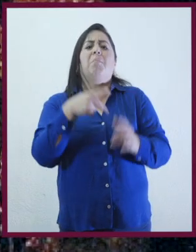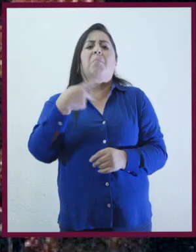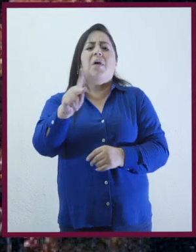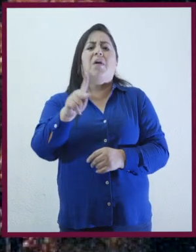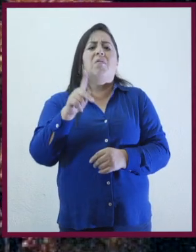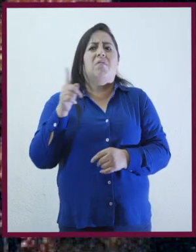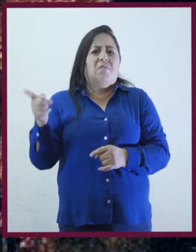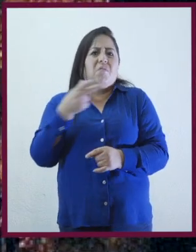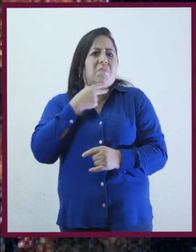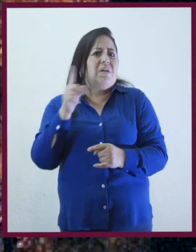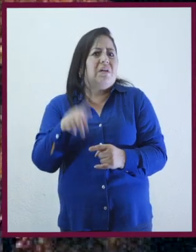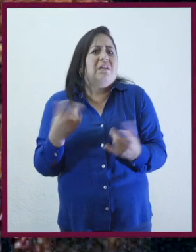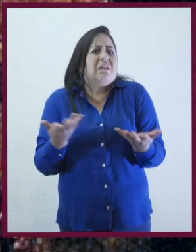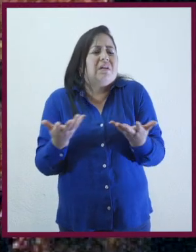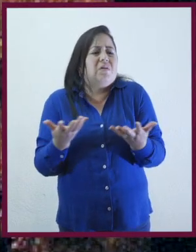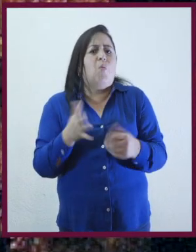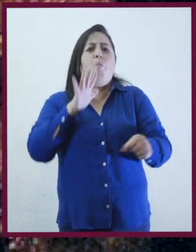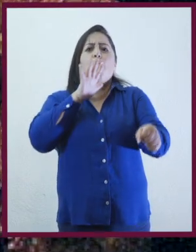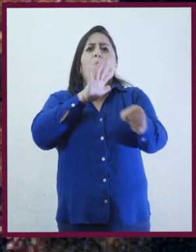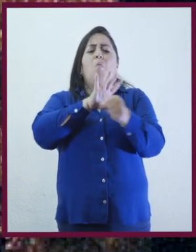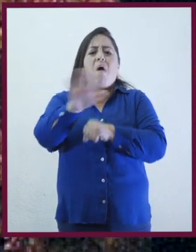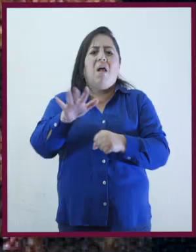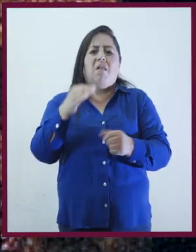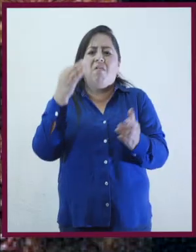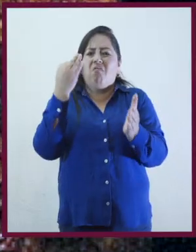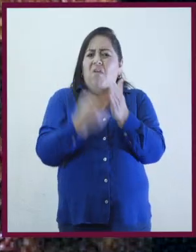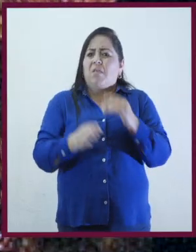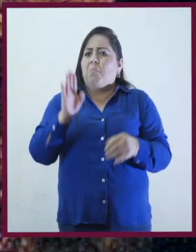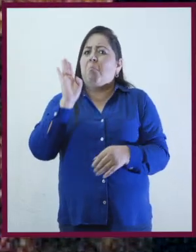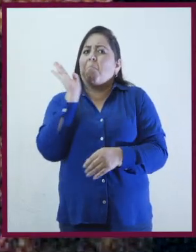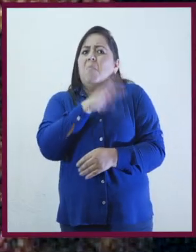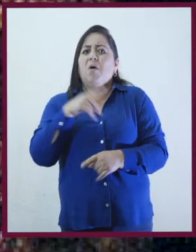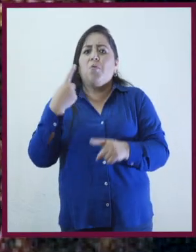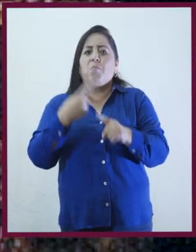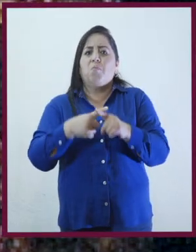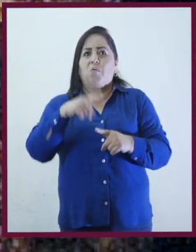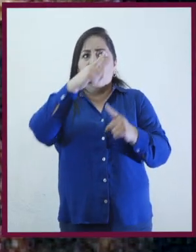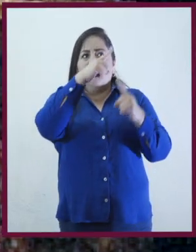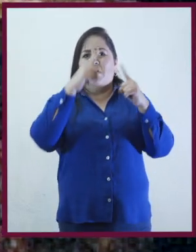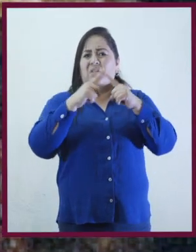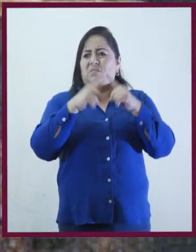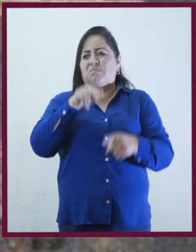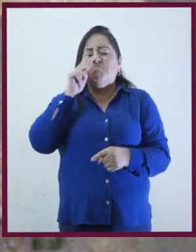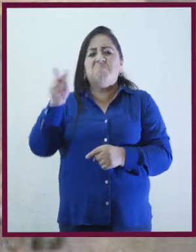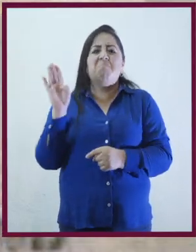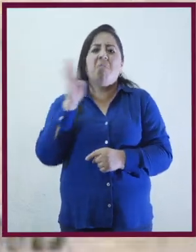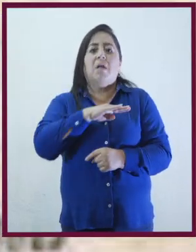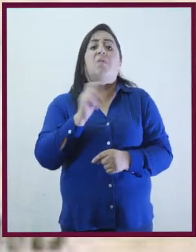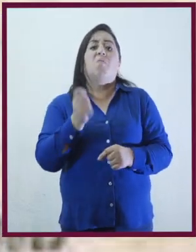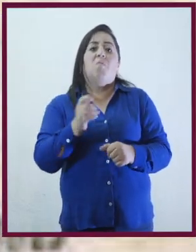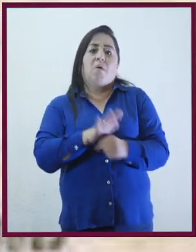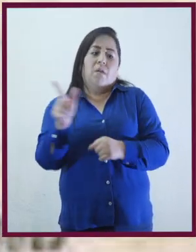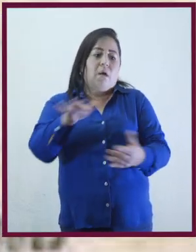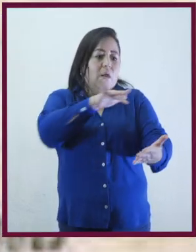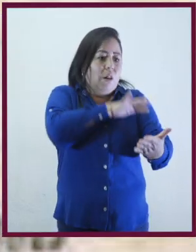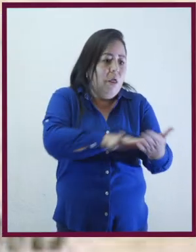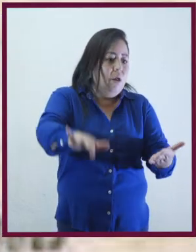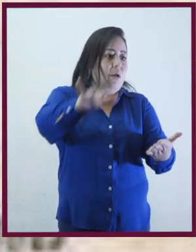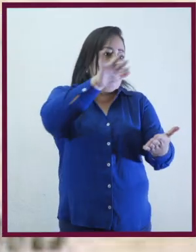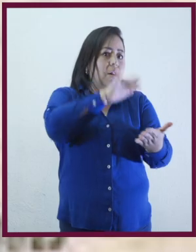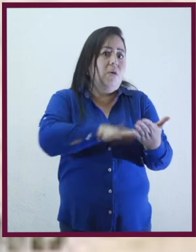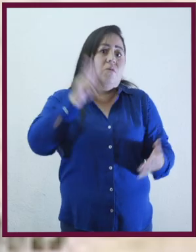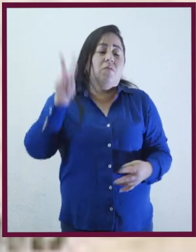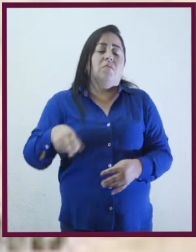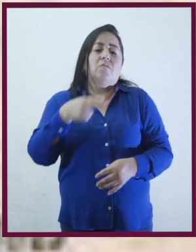había hecho Menocchio? ¿Cuál fue esa falta grave reprobada por la Iglesia? Leer. Leer fue